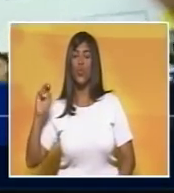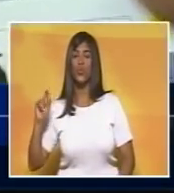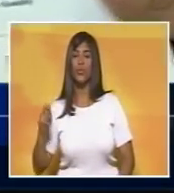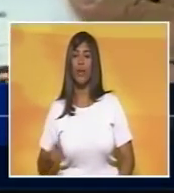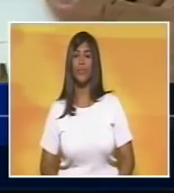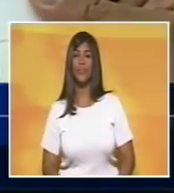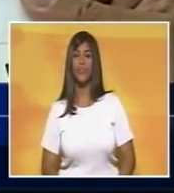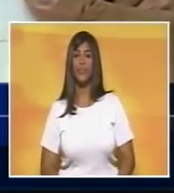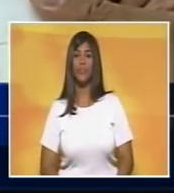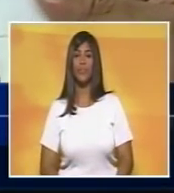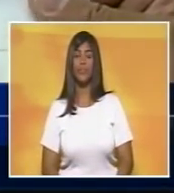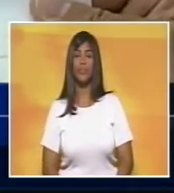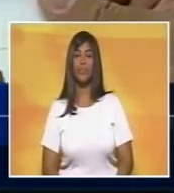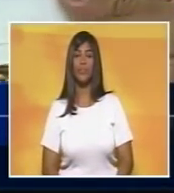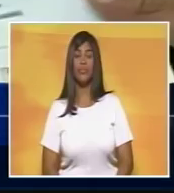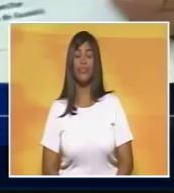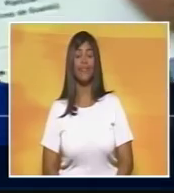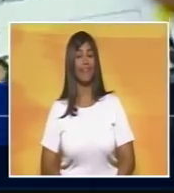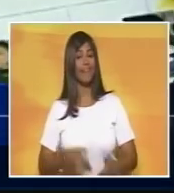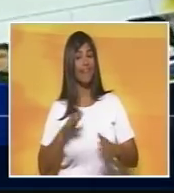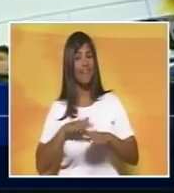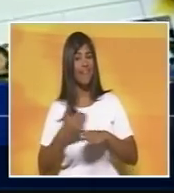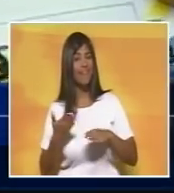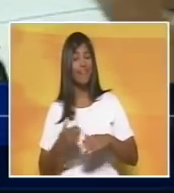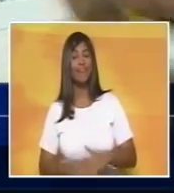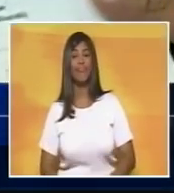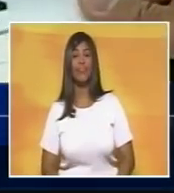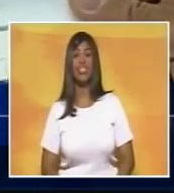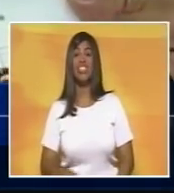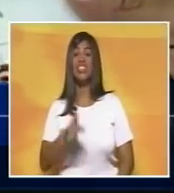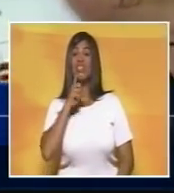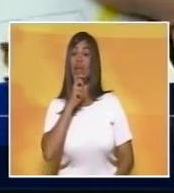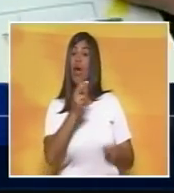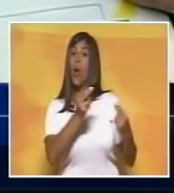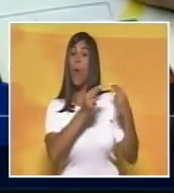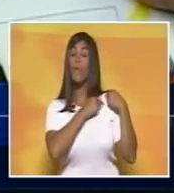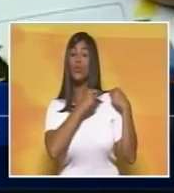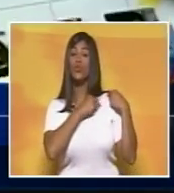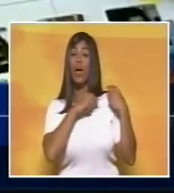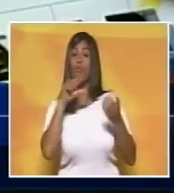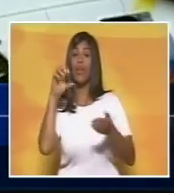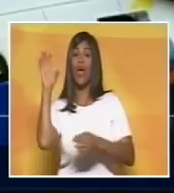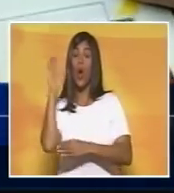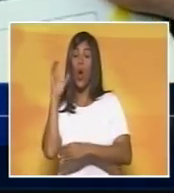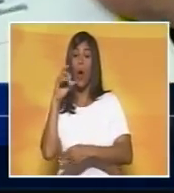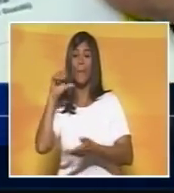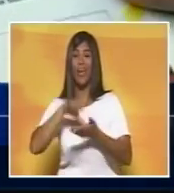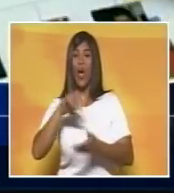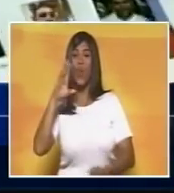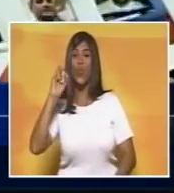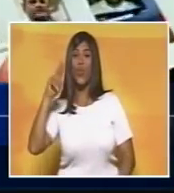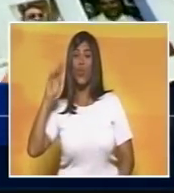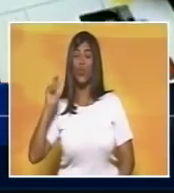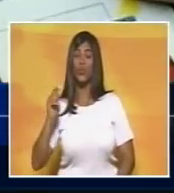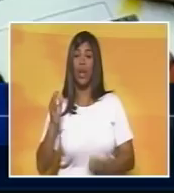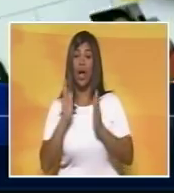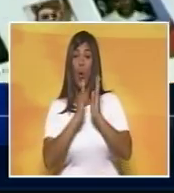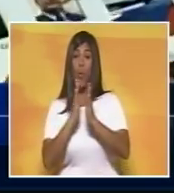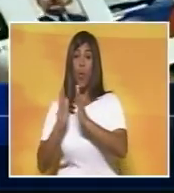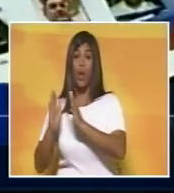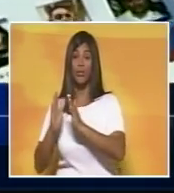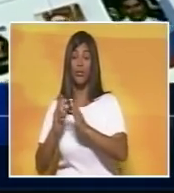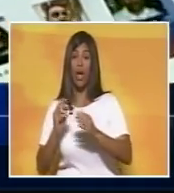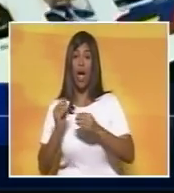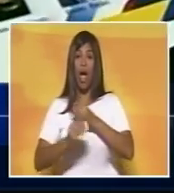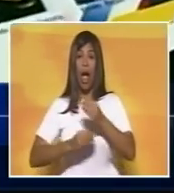Rosana Barrera. Resulta que quienes eran responsables en Cúcuta de organizar los actos de